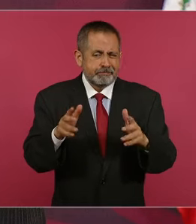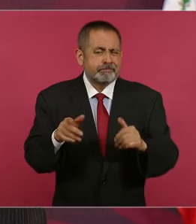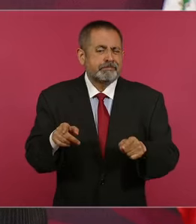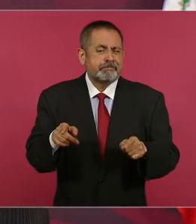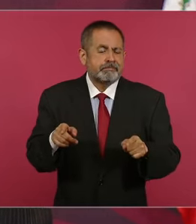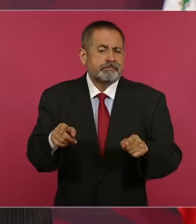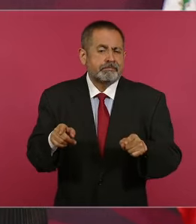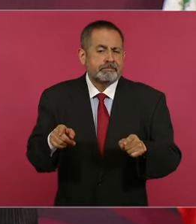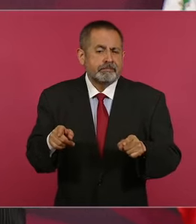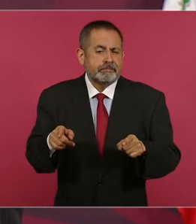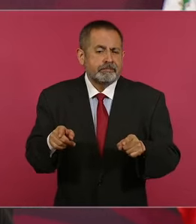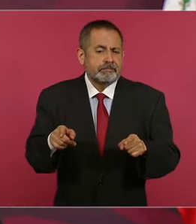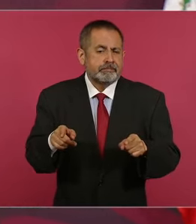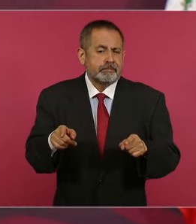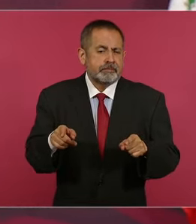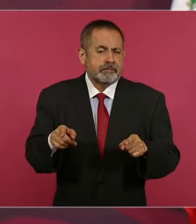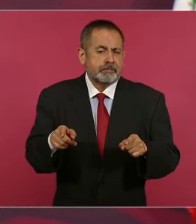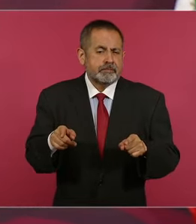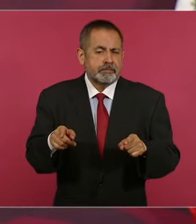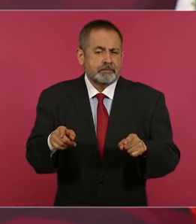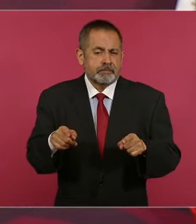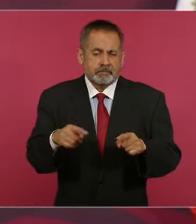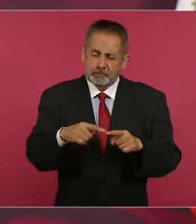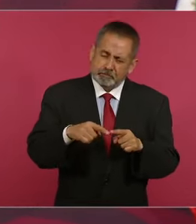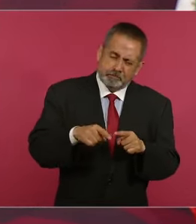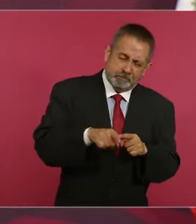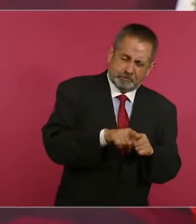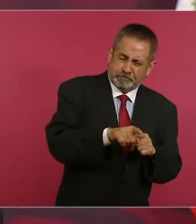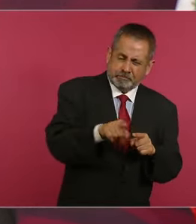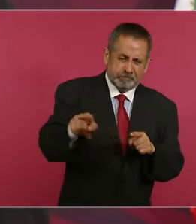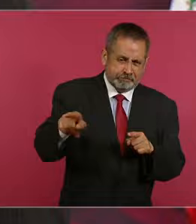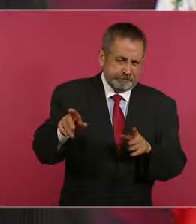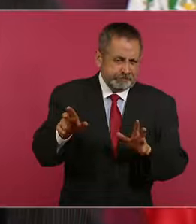por Sola de Vega,